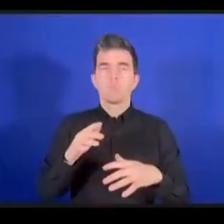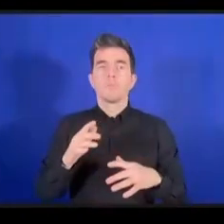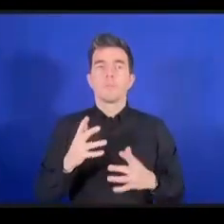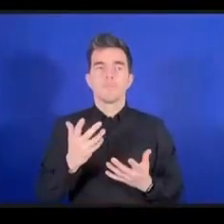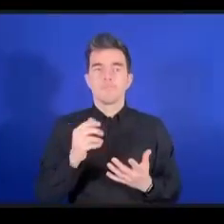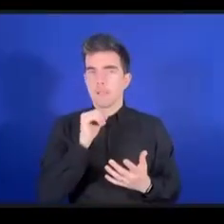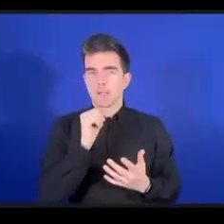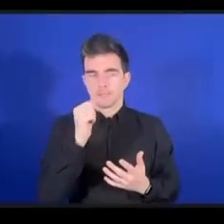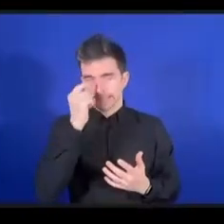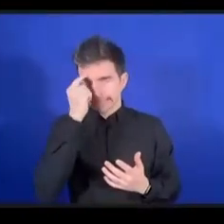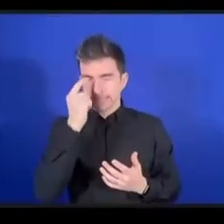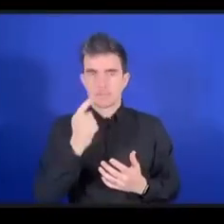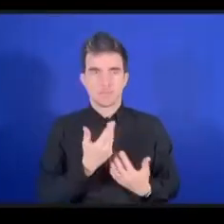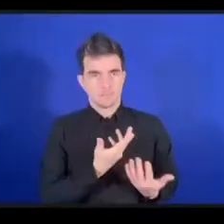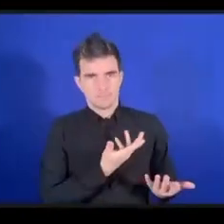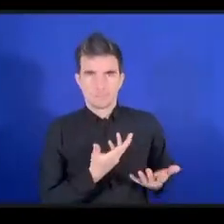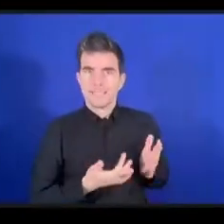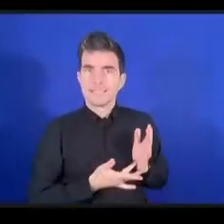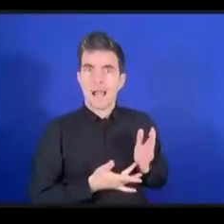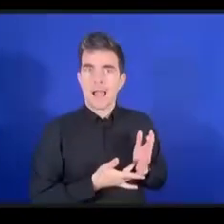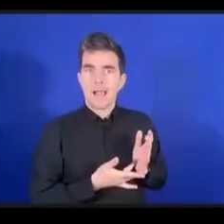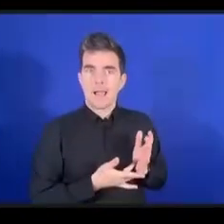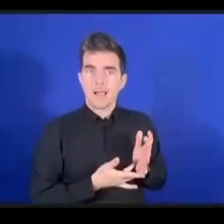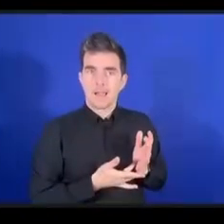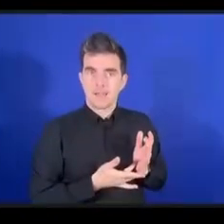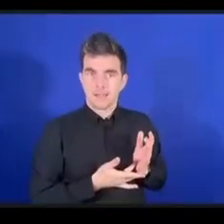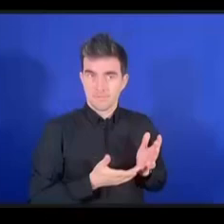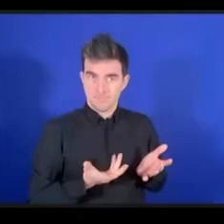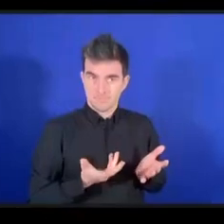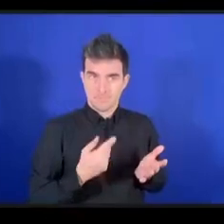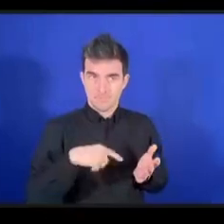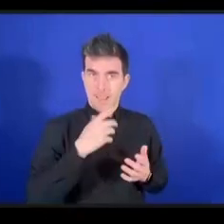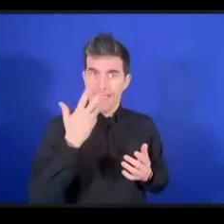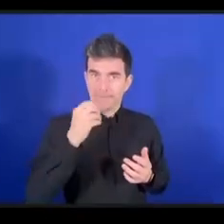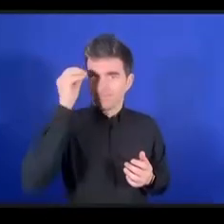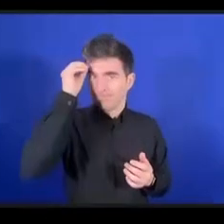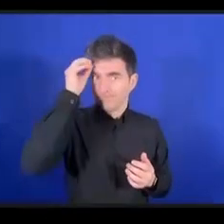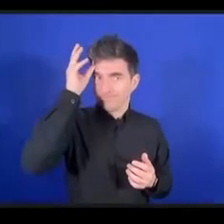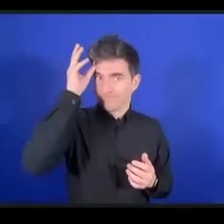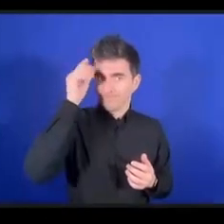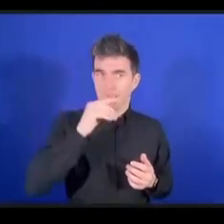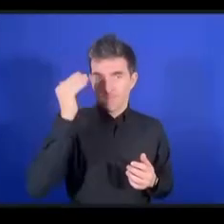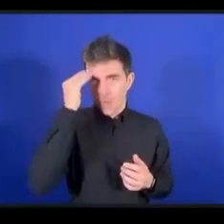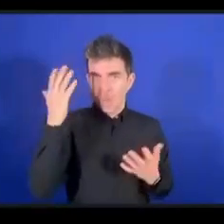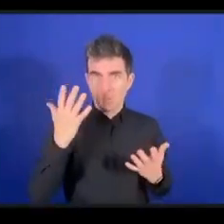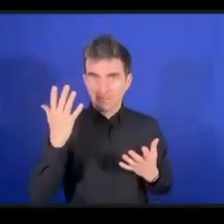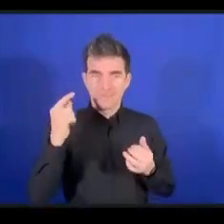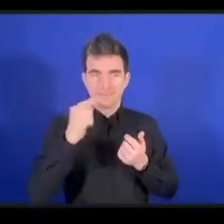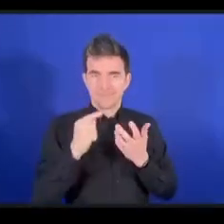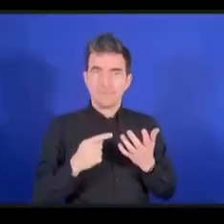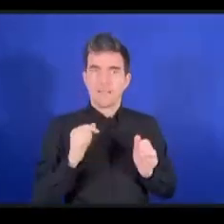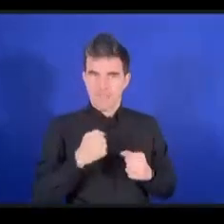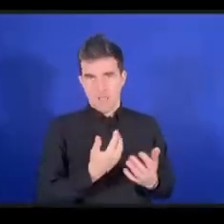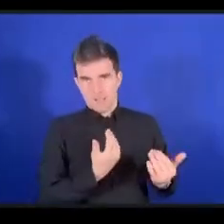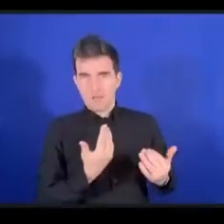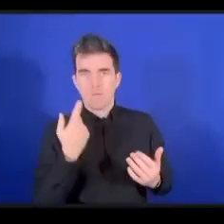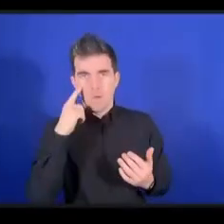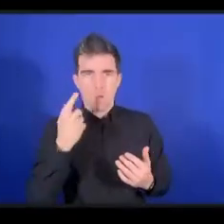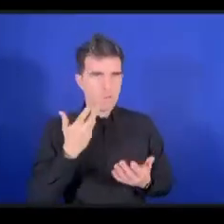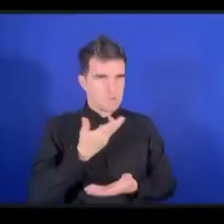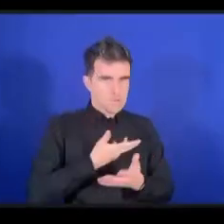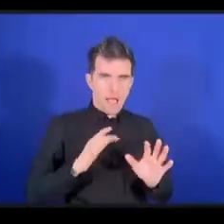gobernanza o evolucionar en el sistema podemos tener seguro que a la larga las fuerzas de la industria y los